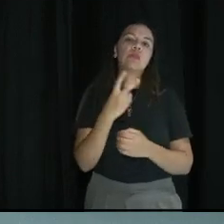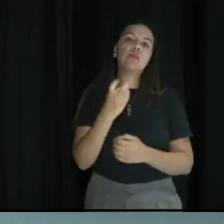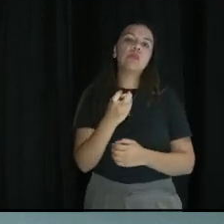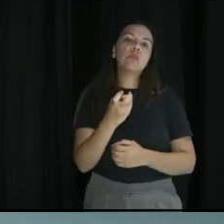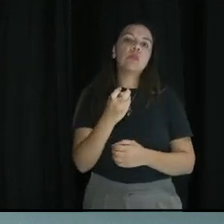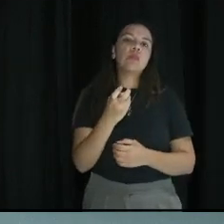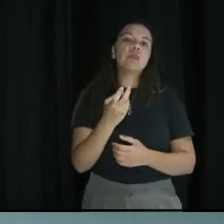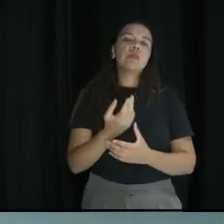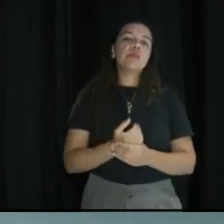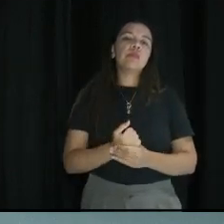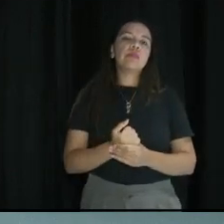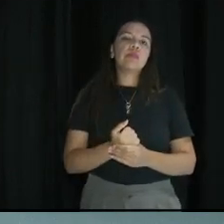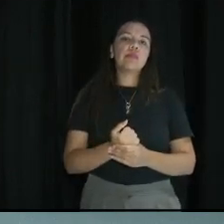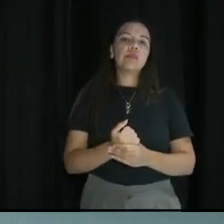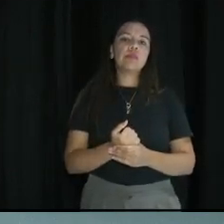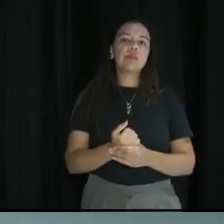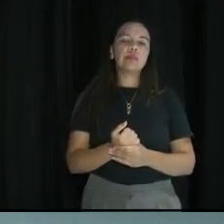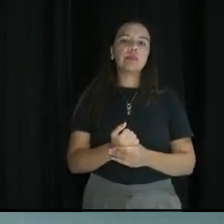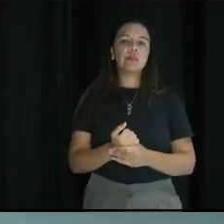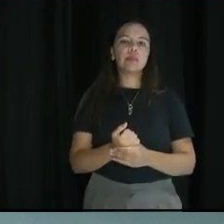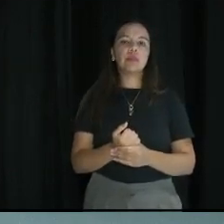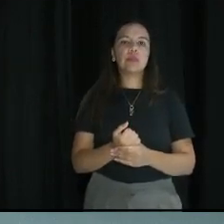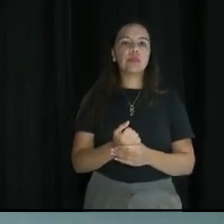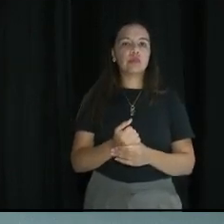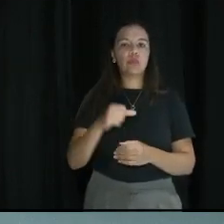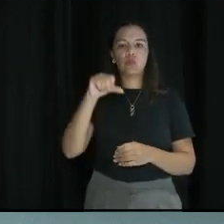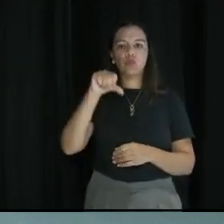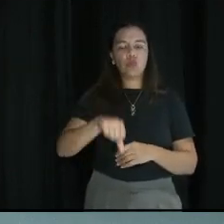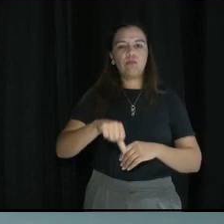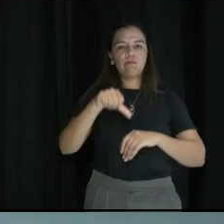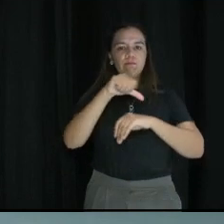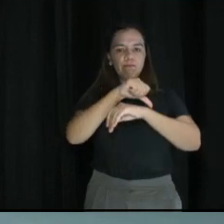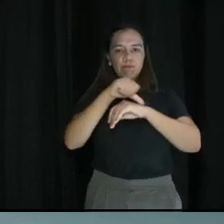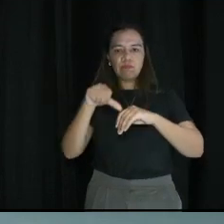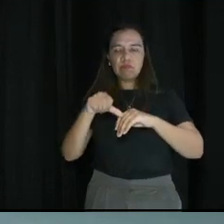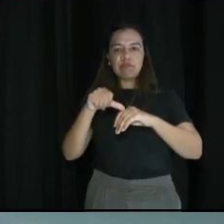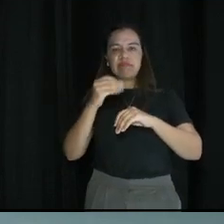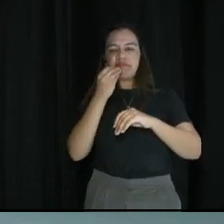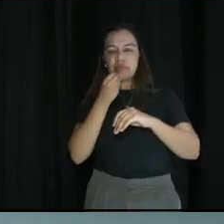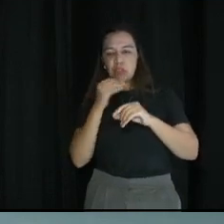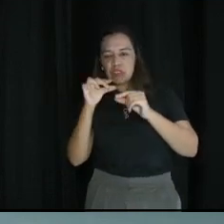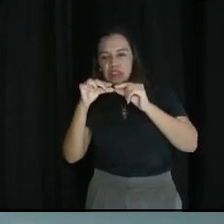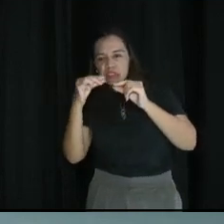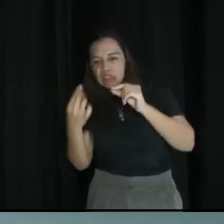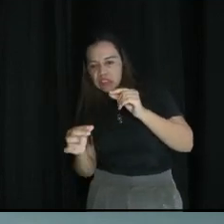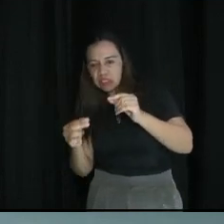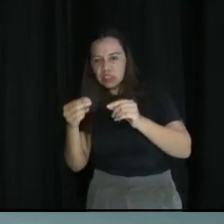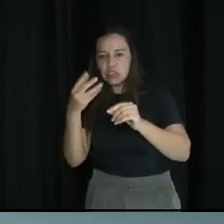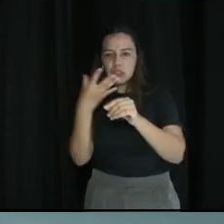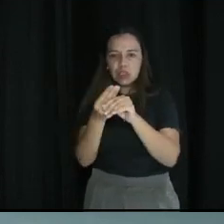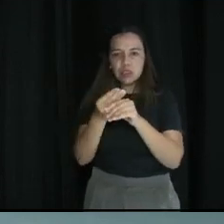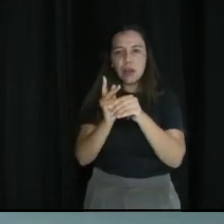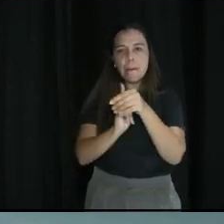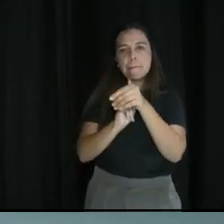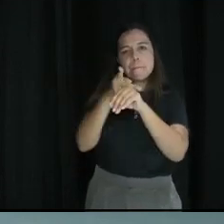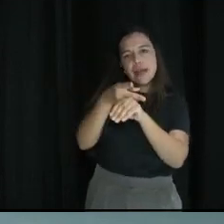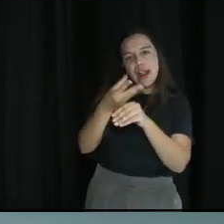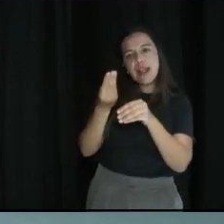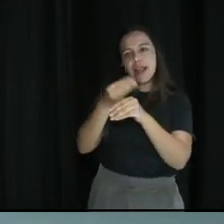tocó, no había de otra, tocó amputar una vértebra más y realizar un injerto de piel para